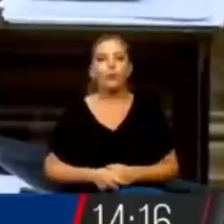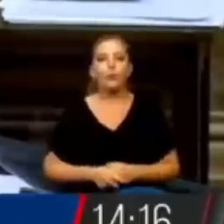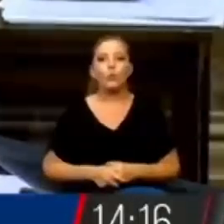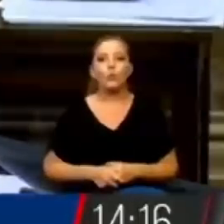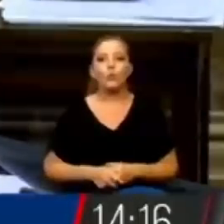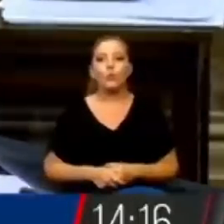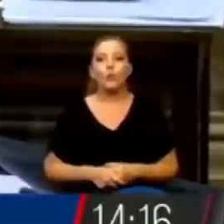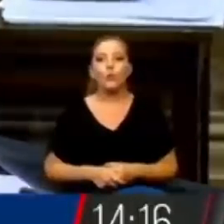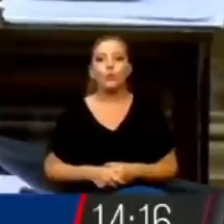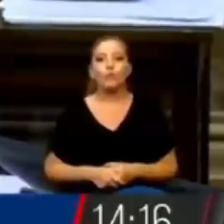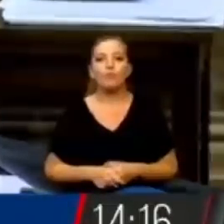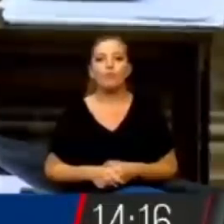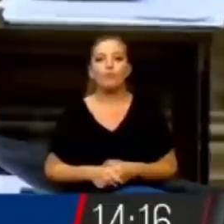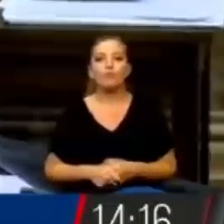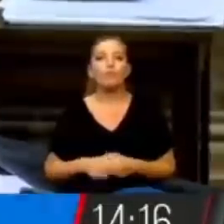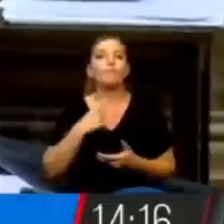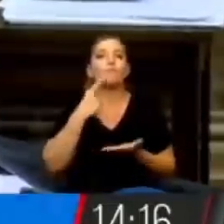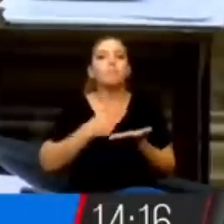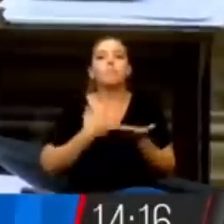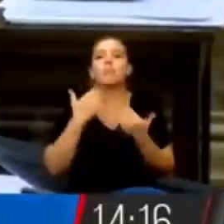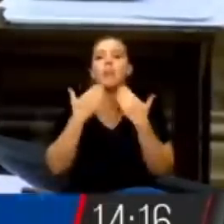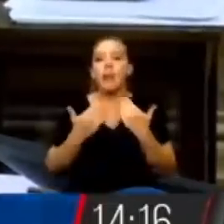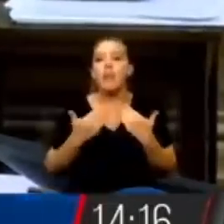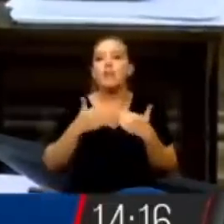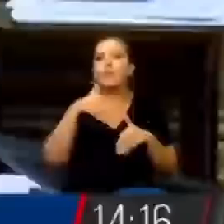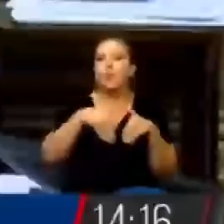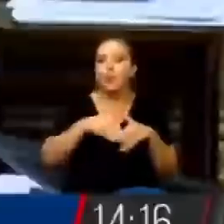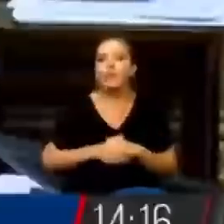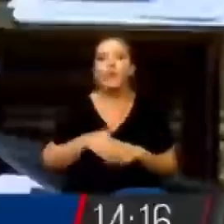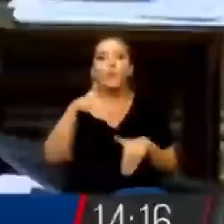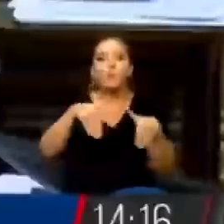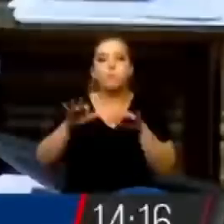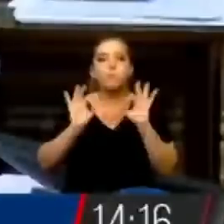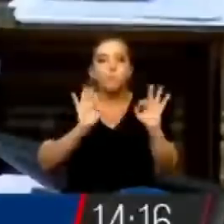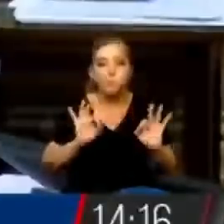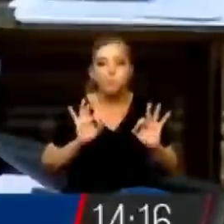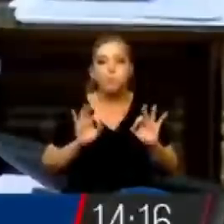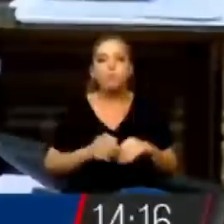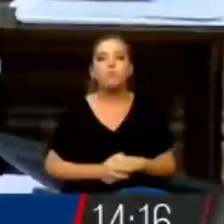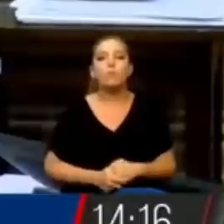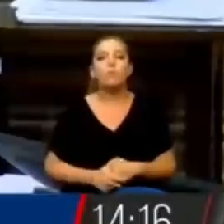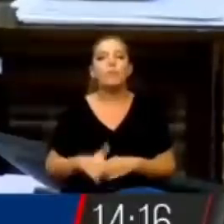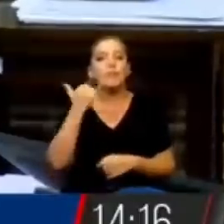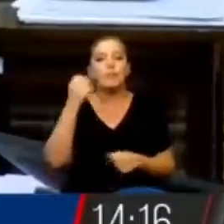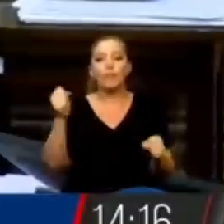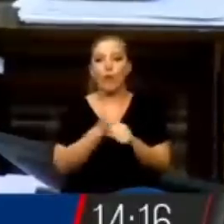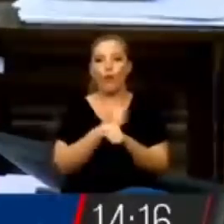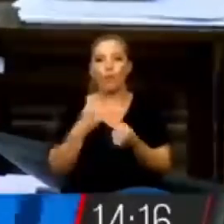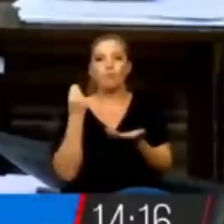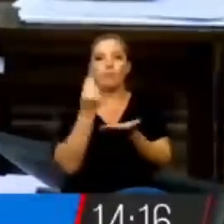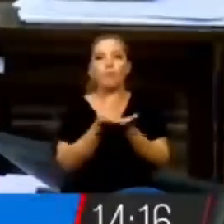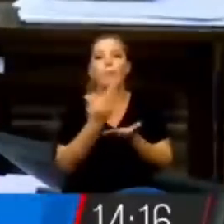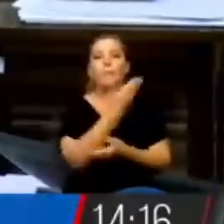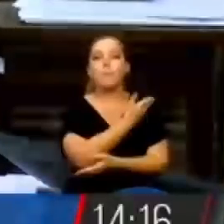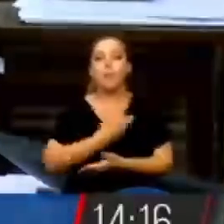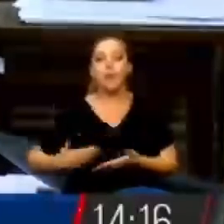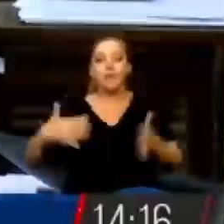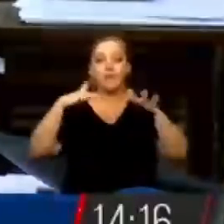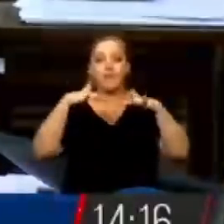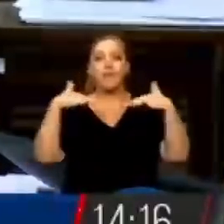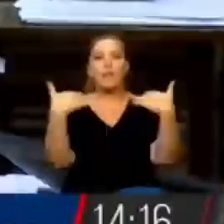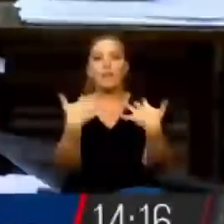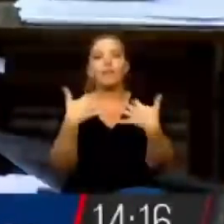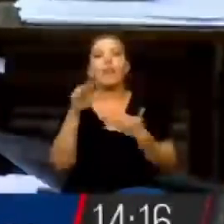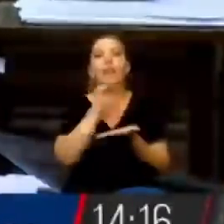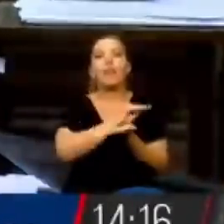en la comisión ahí a defender el presupuesto 2022 y bueno, veremos si va con con el plurianual también que se va a discutir con el